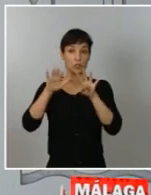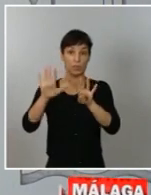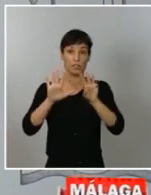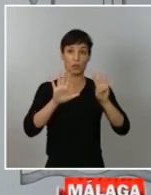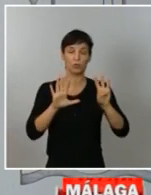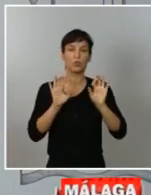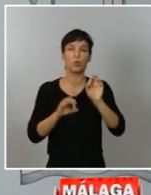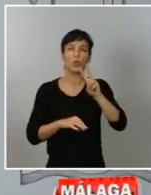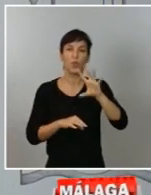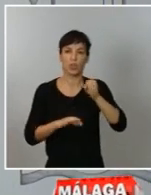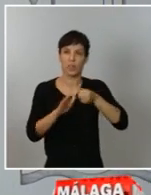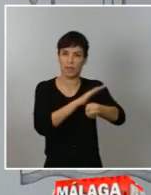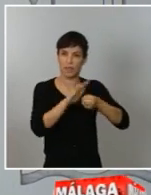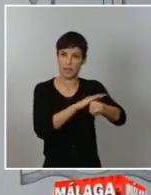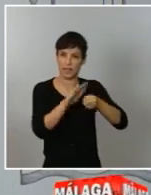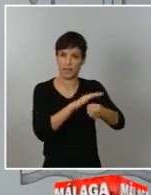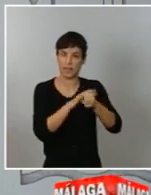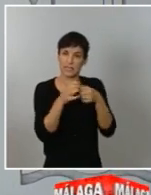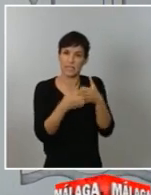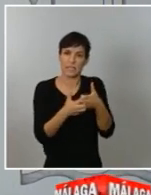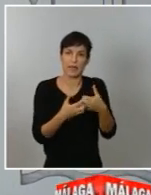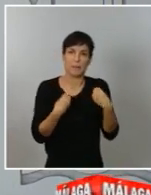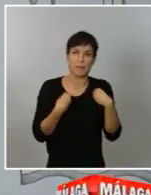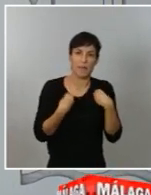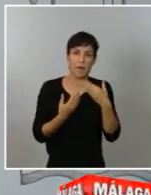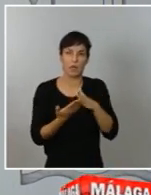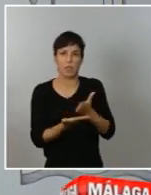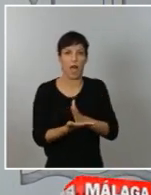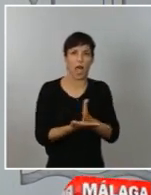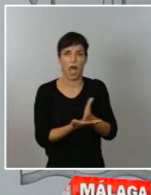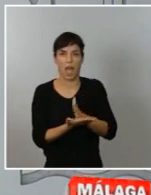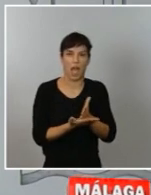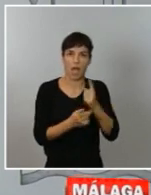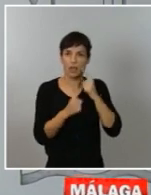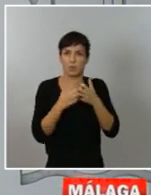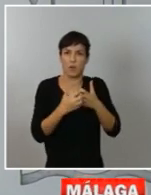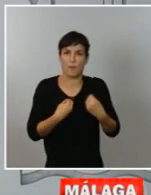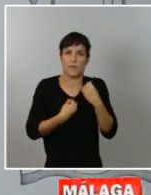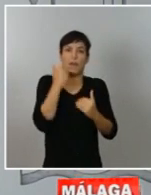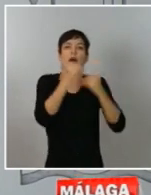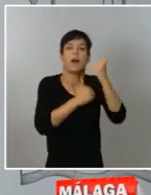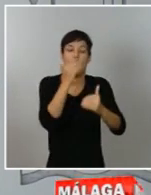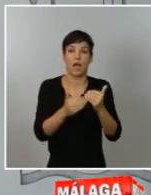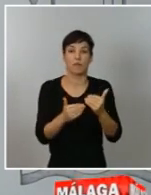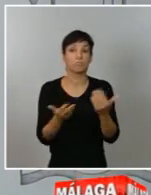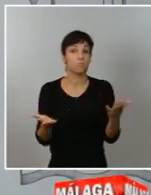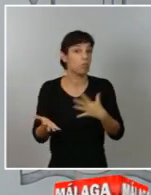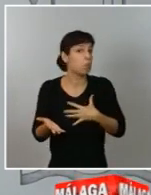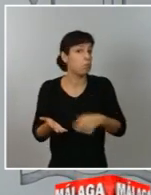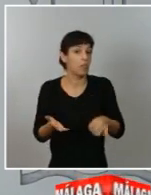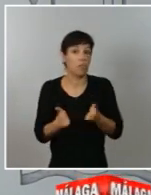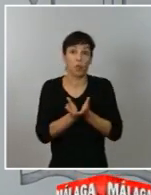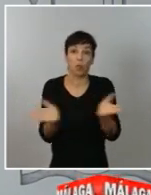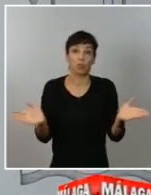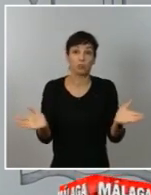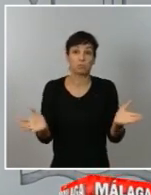intensivos luchando entre la vida y la muerte, luchando por su vida. Podemos cruzarnos de brazos o podemos frenar